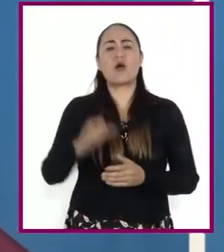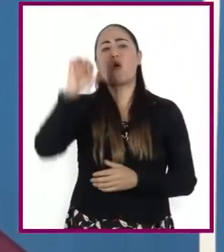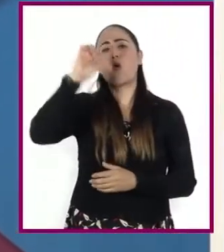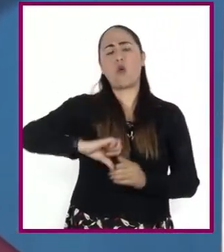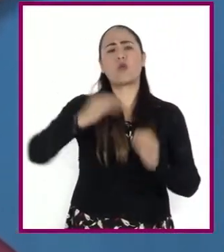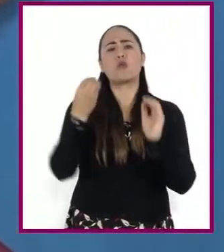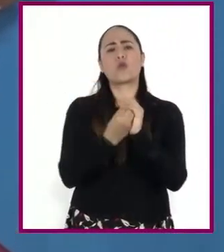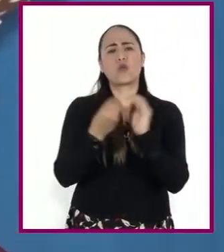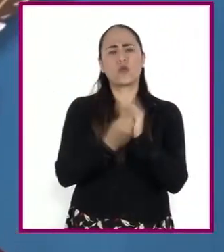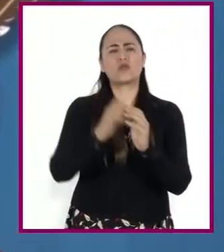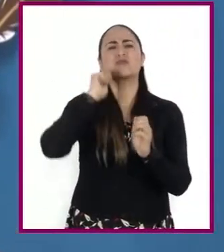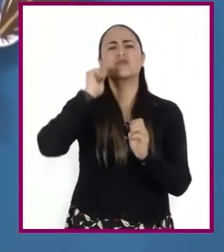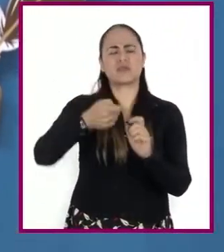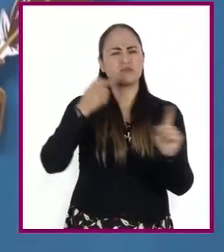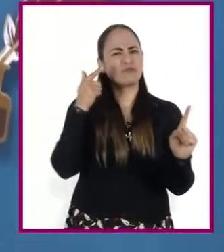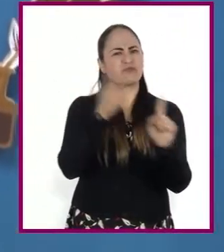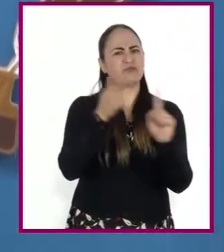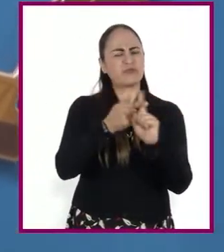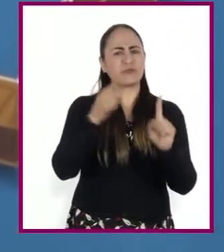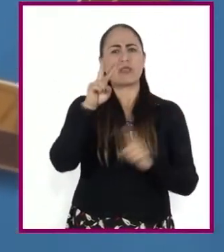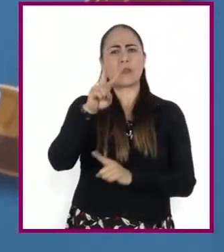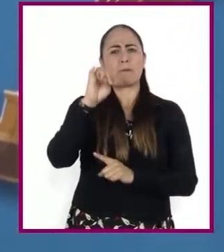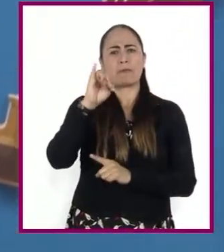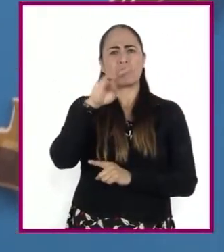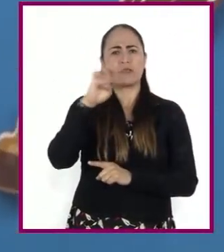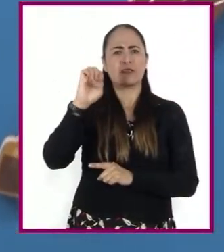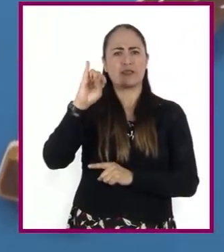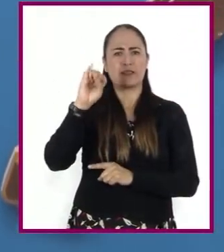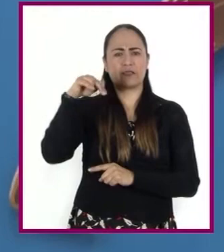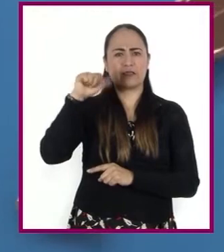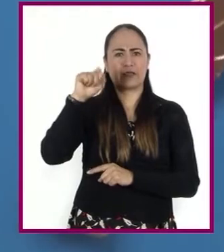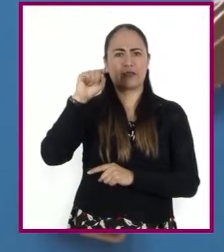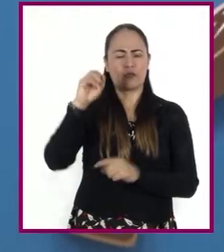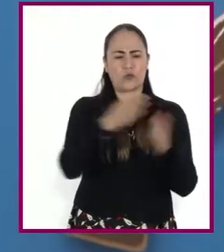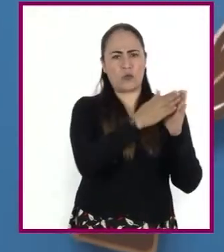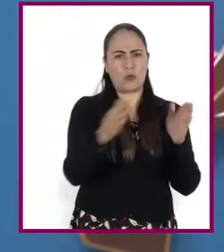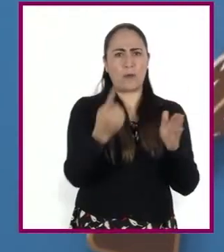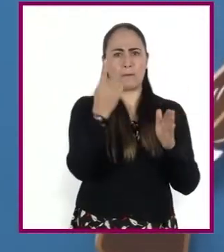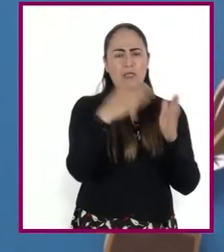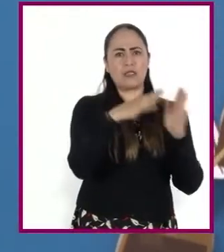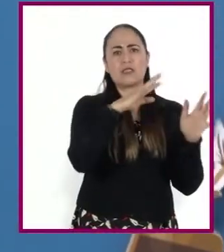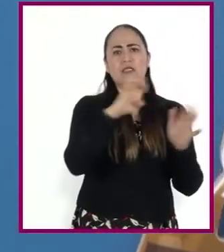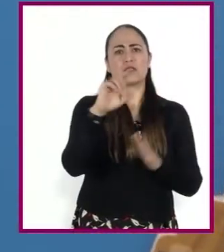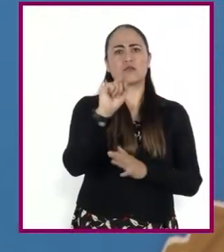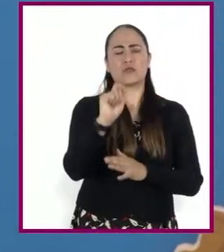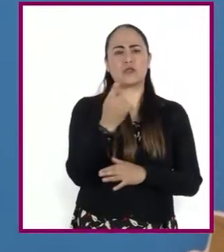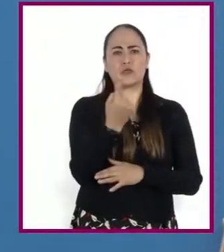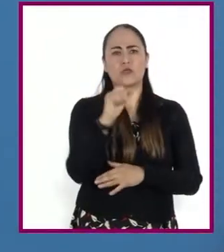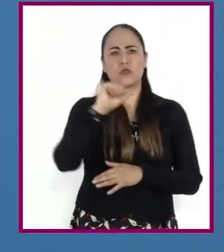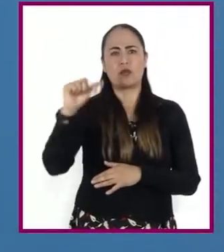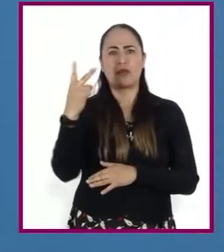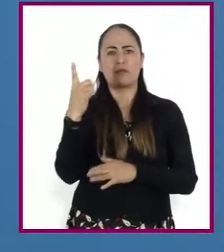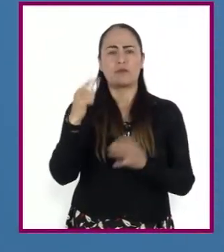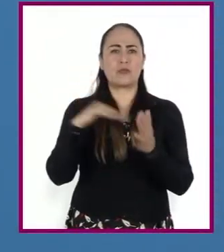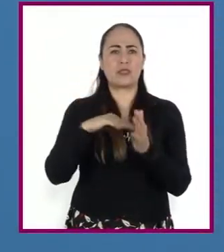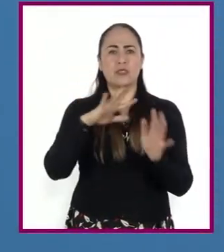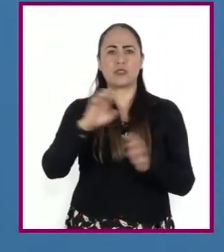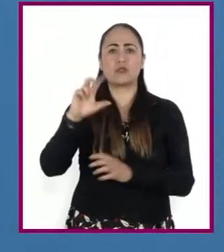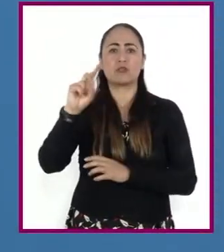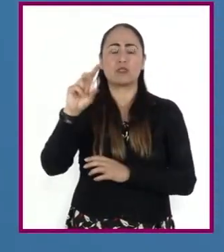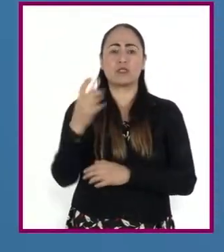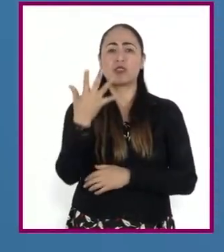identificaremos la manera en que se conformó el virreinato desde 1521 a 1535. De esta manera,